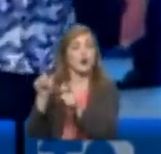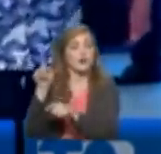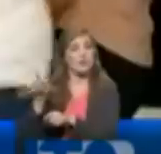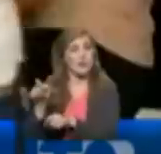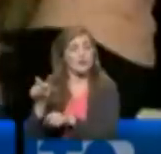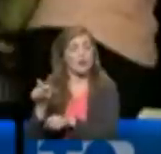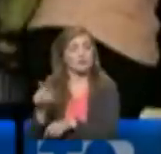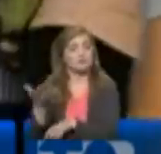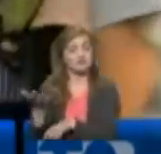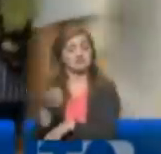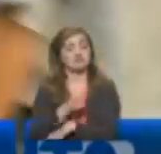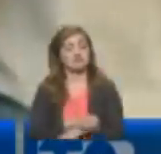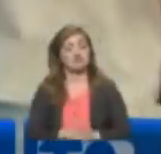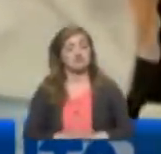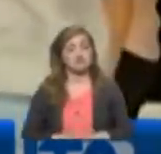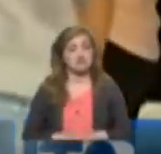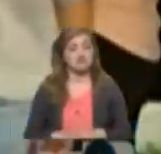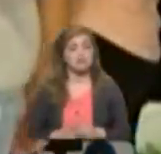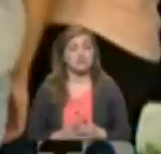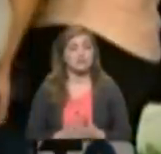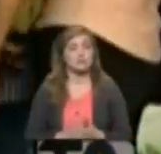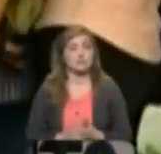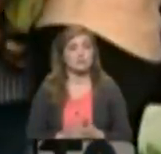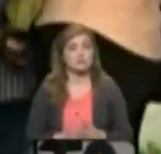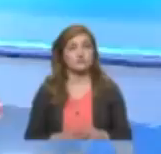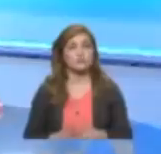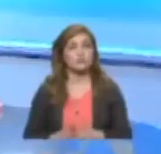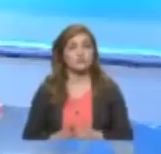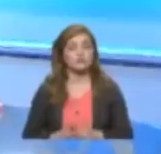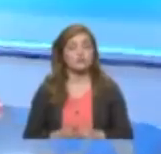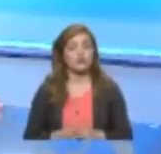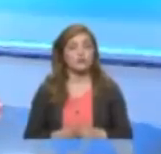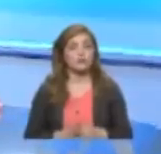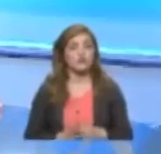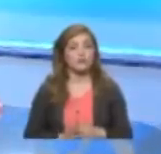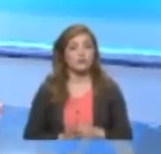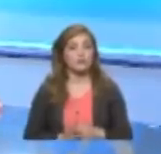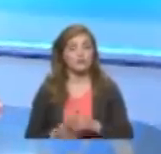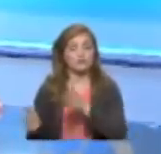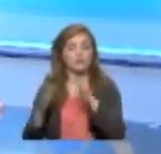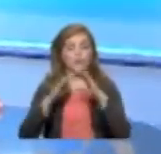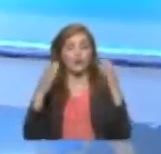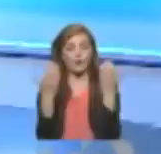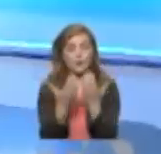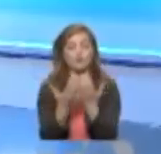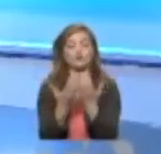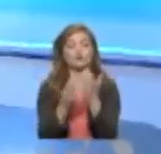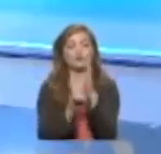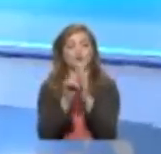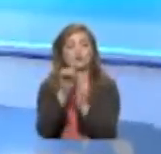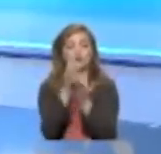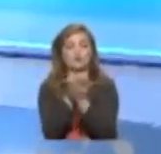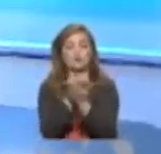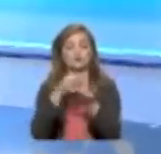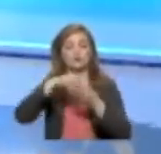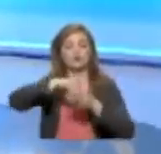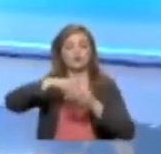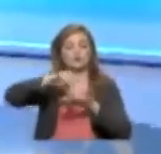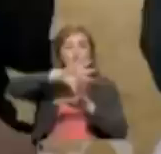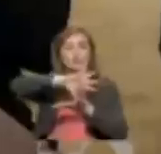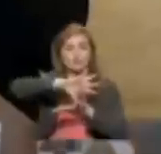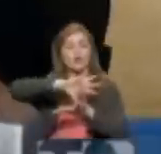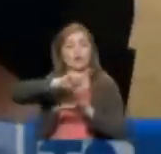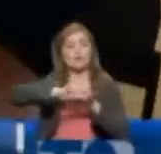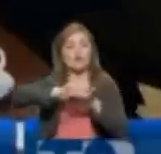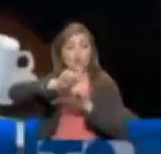debería actuar de oficio de hallar a monroy 24 horas la comisión de desarrollo económico de la asamblea nacional